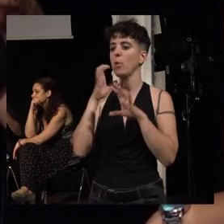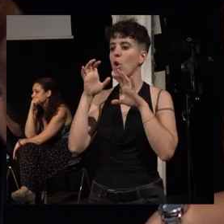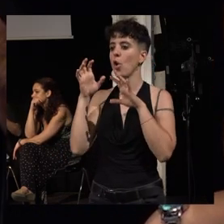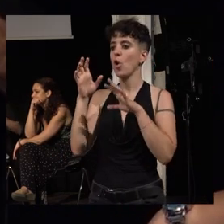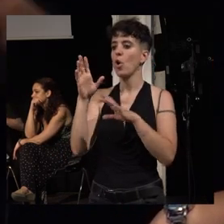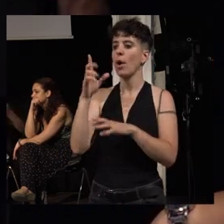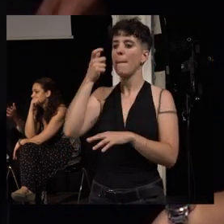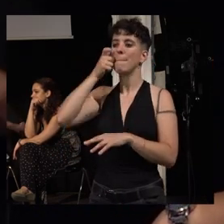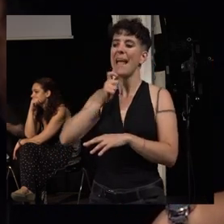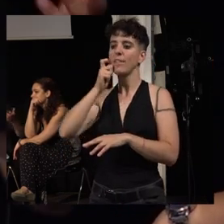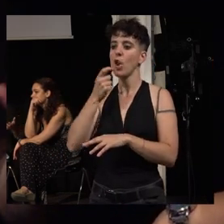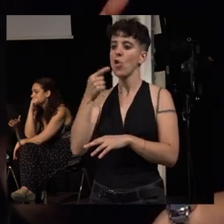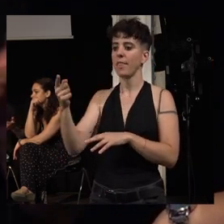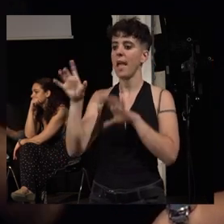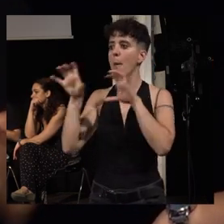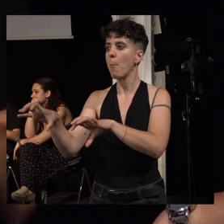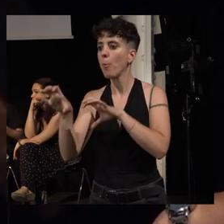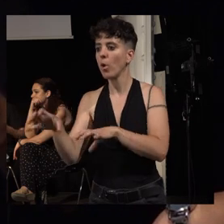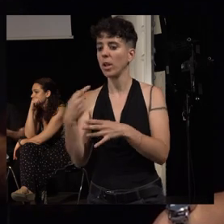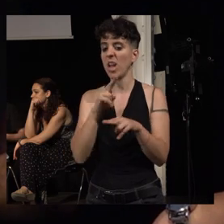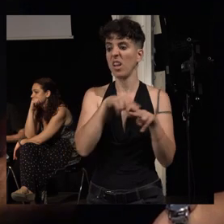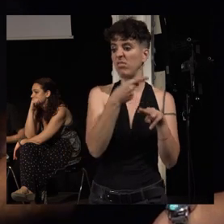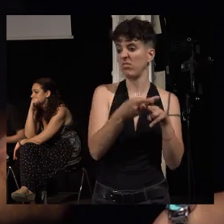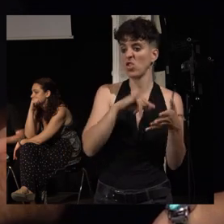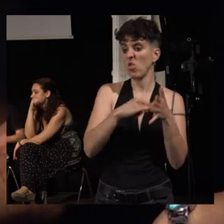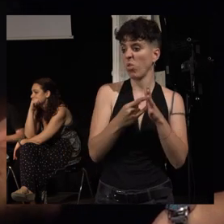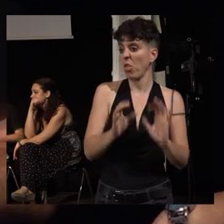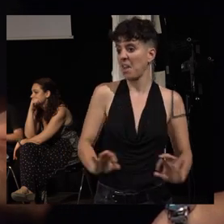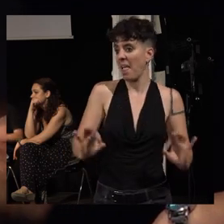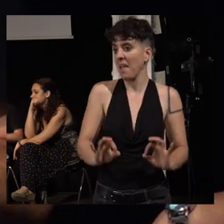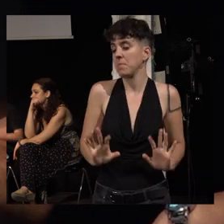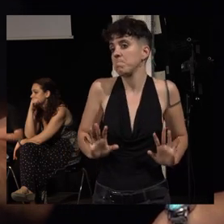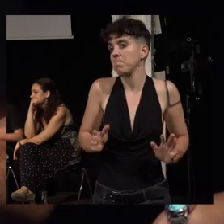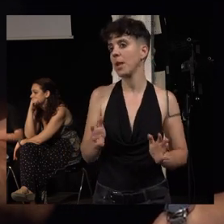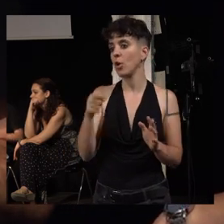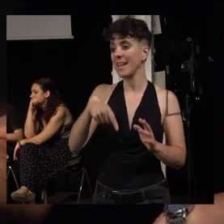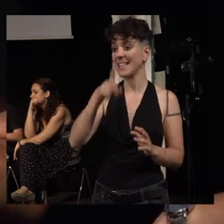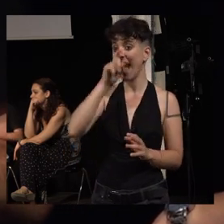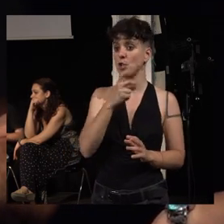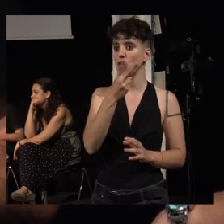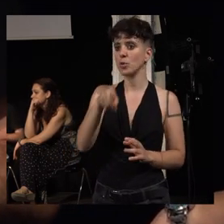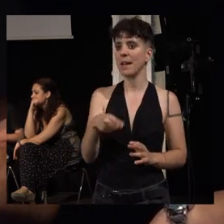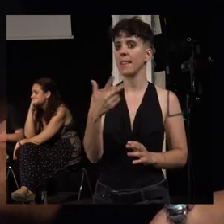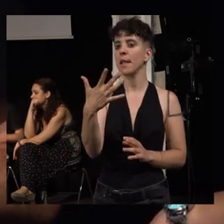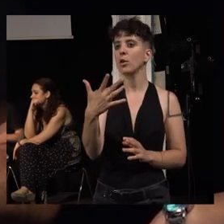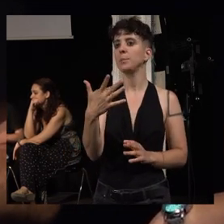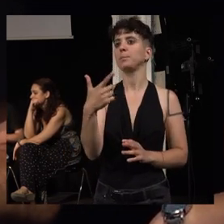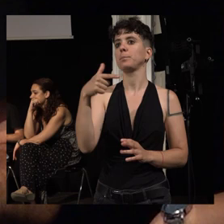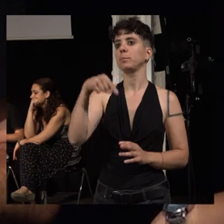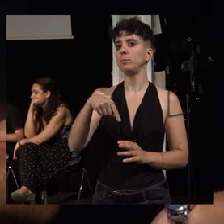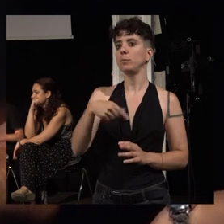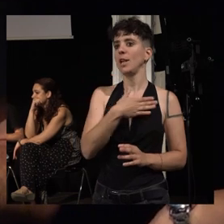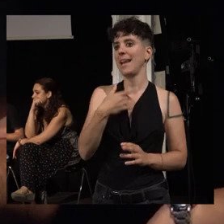temas que con el matrimonio no arreglábamos nada, ¿no? De este tipo de temas, ¿no? Pero sí que en ese año, en el 2005, quería aquí